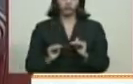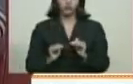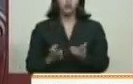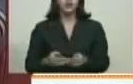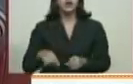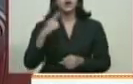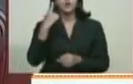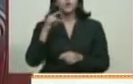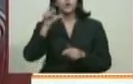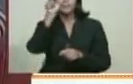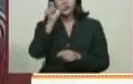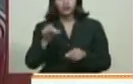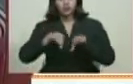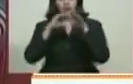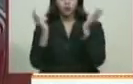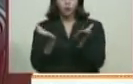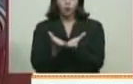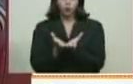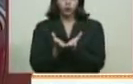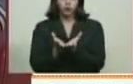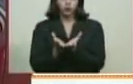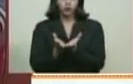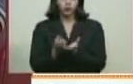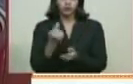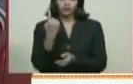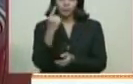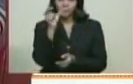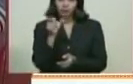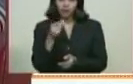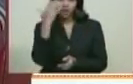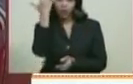mundo o en Venezuela que dudara de la